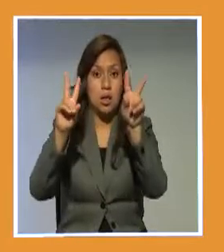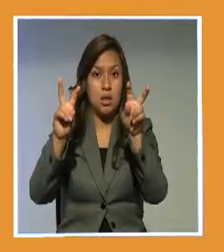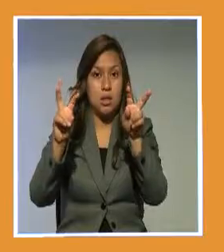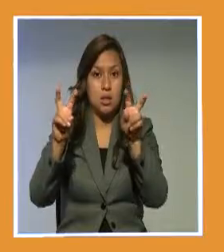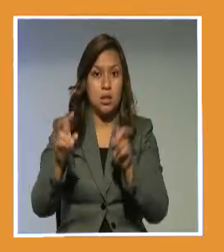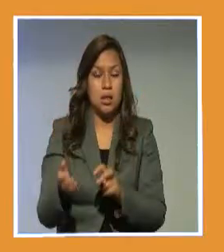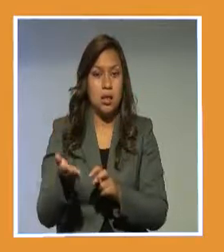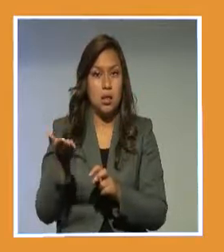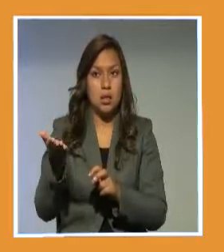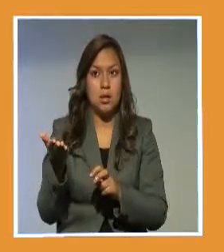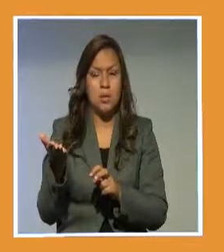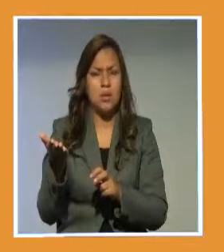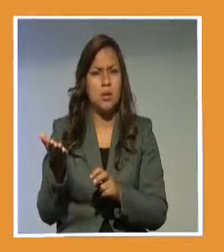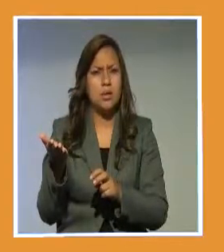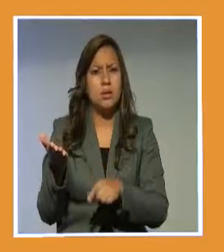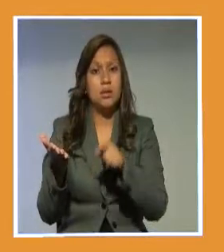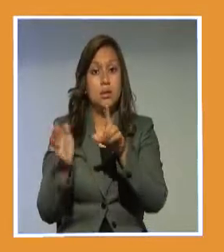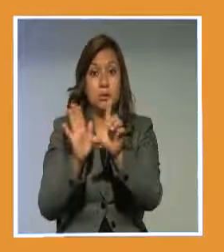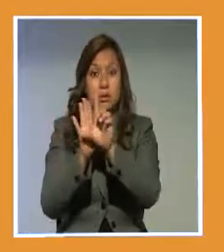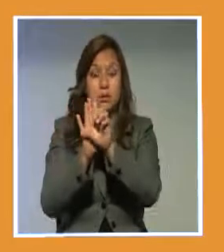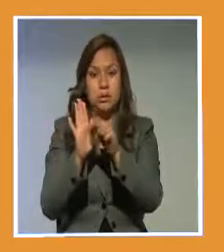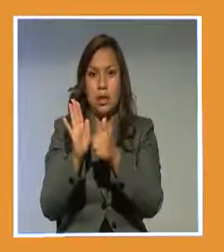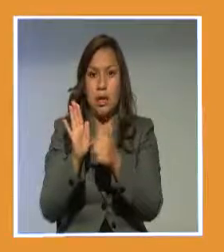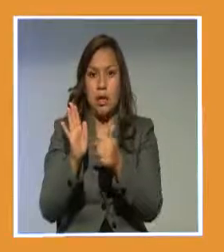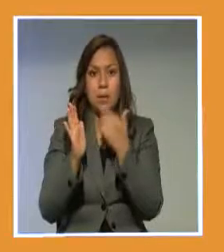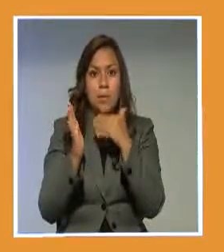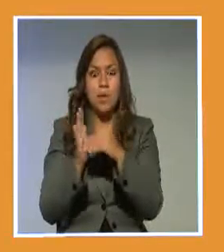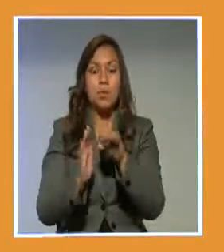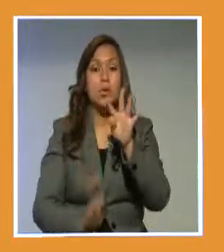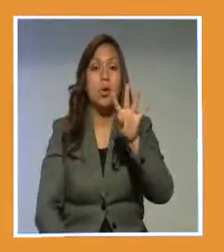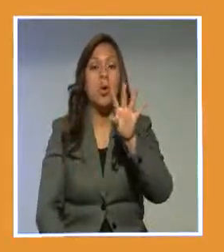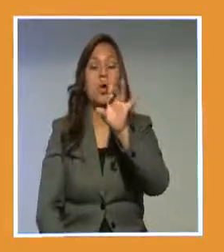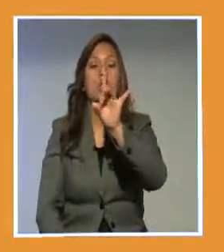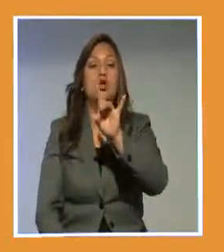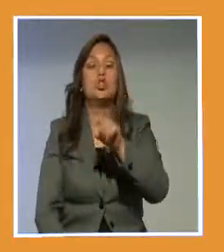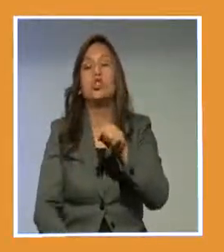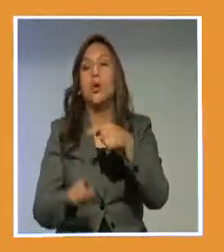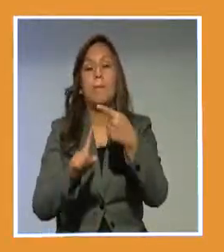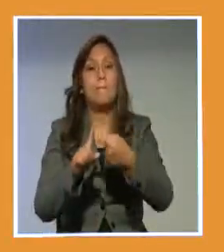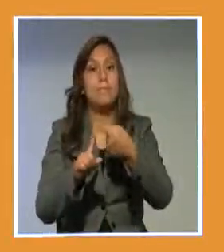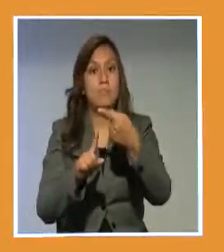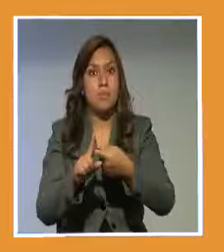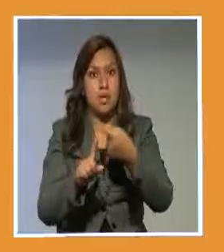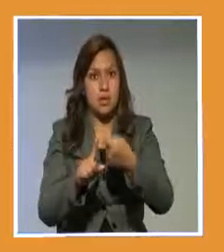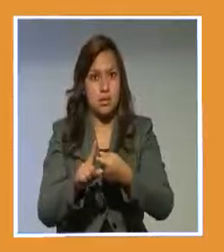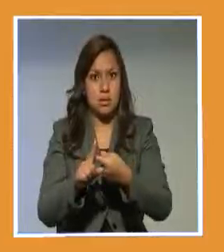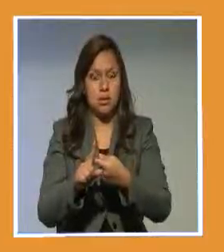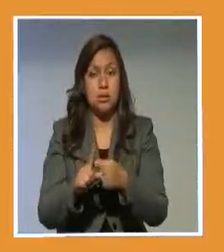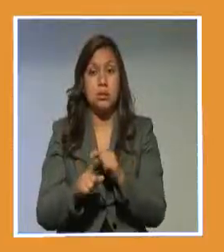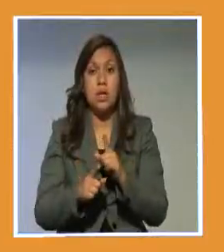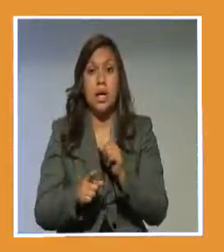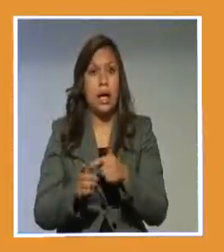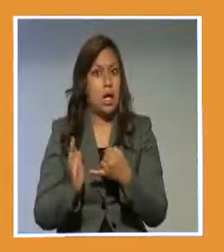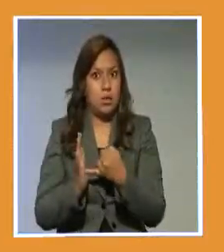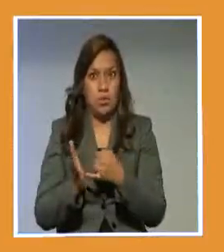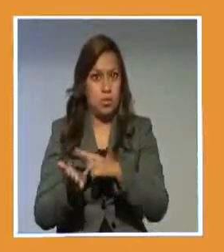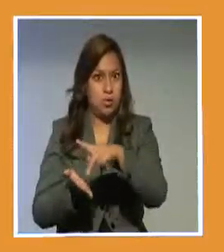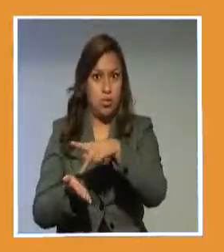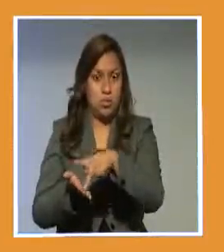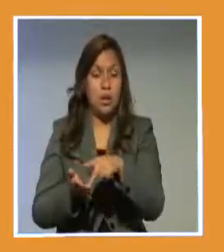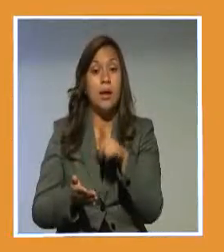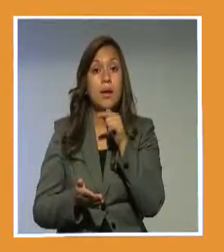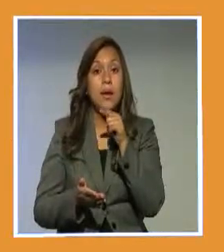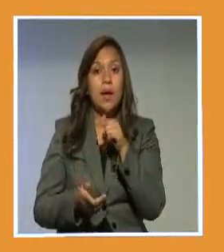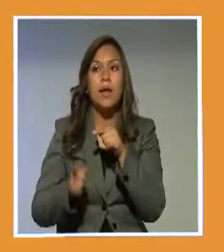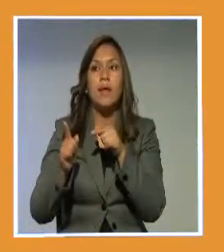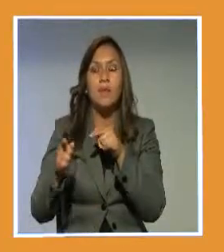de lo que se estaría haciendo una excepción de los 48 meses sería para las ganancias, para la tributación de las